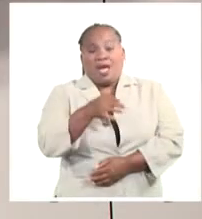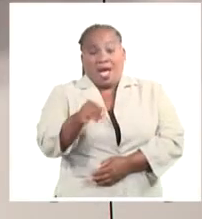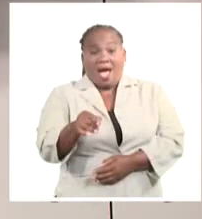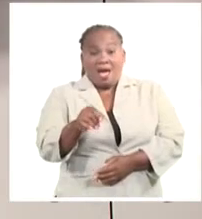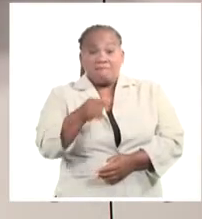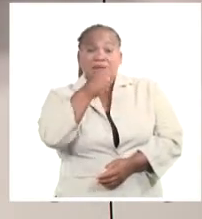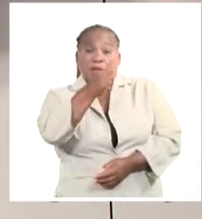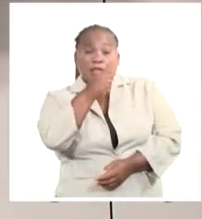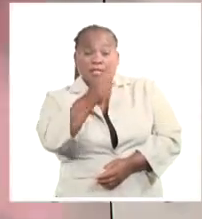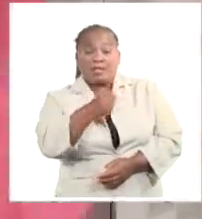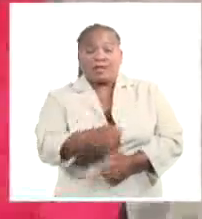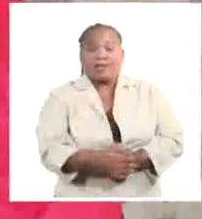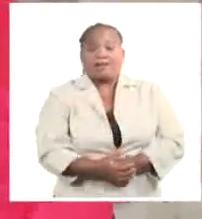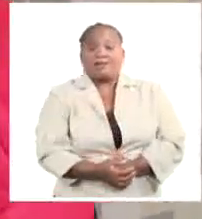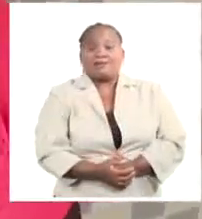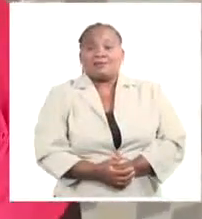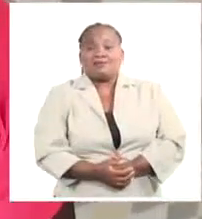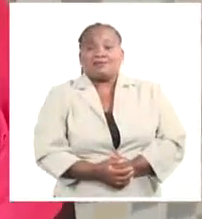Otero.